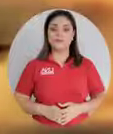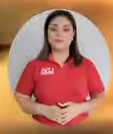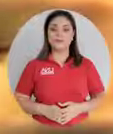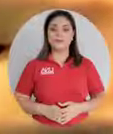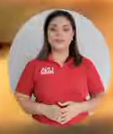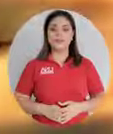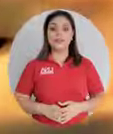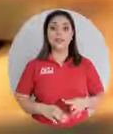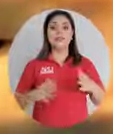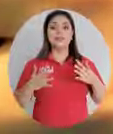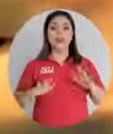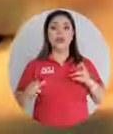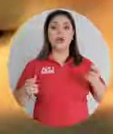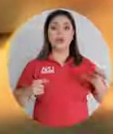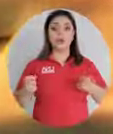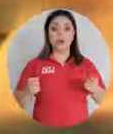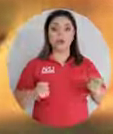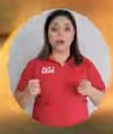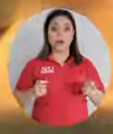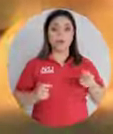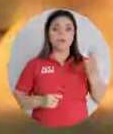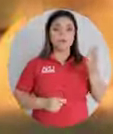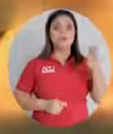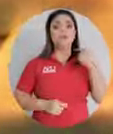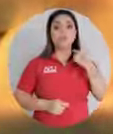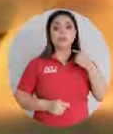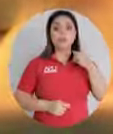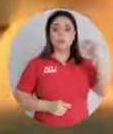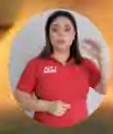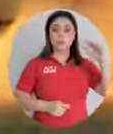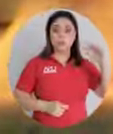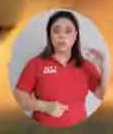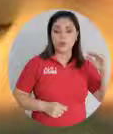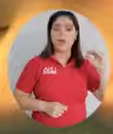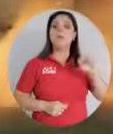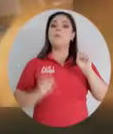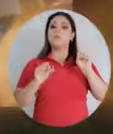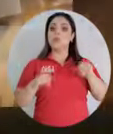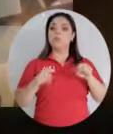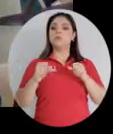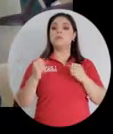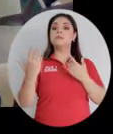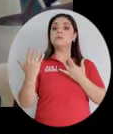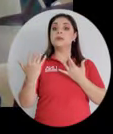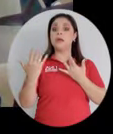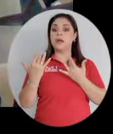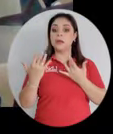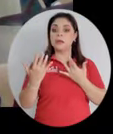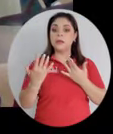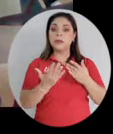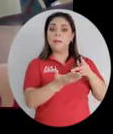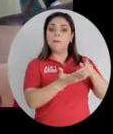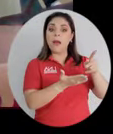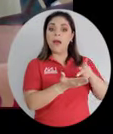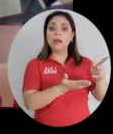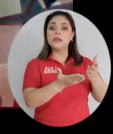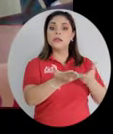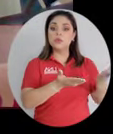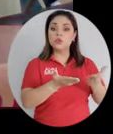producen. Ahora bien, controlada la inflación, bajada a 2 dígitos, podríamos esperar